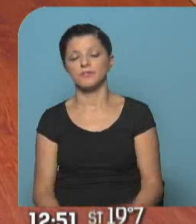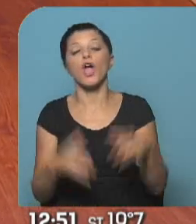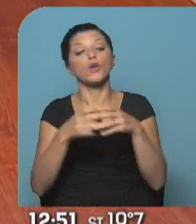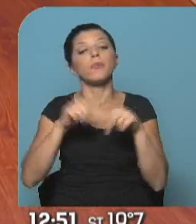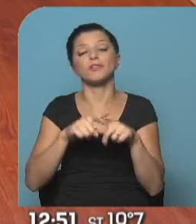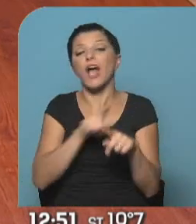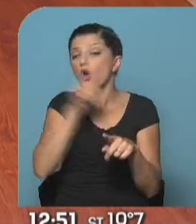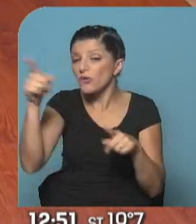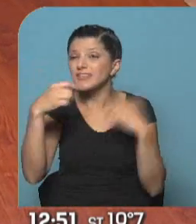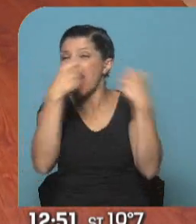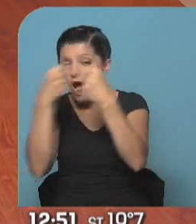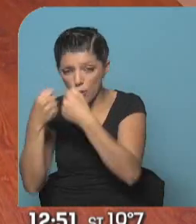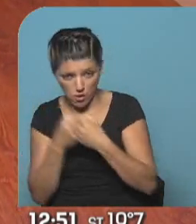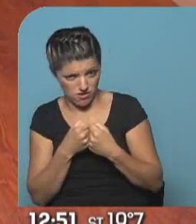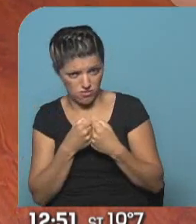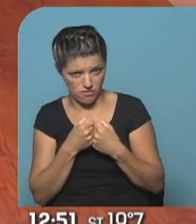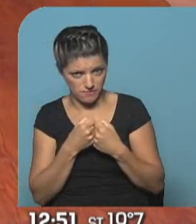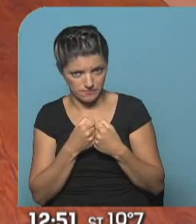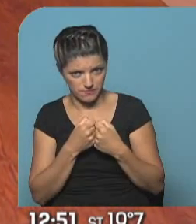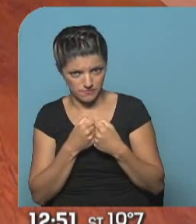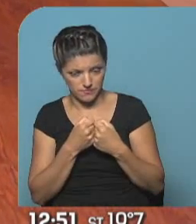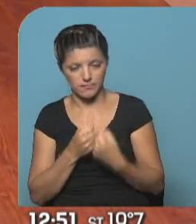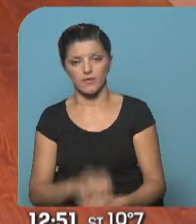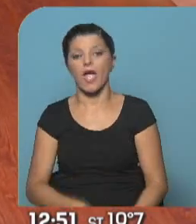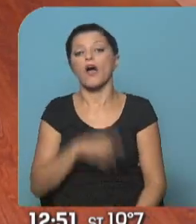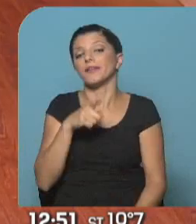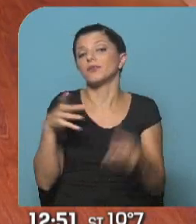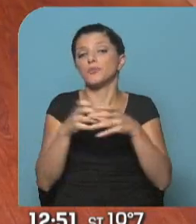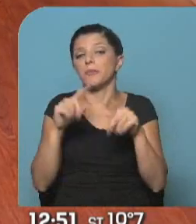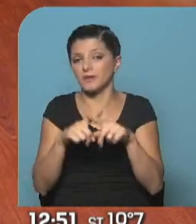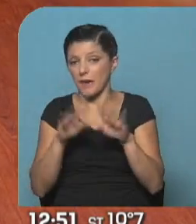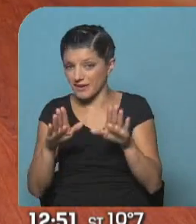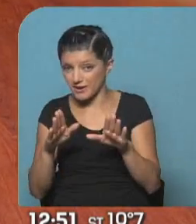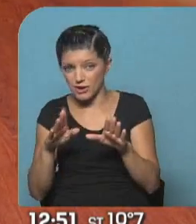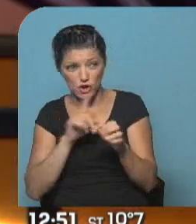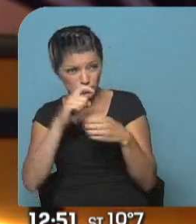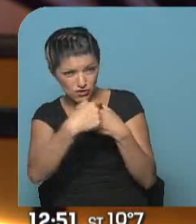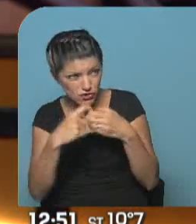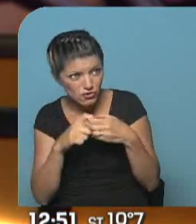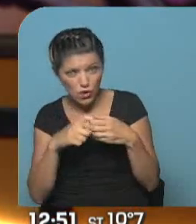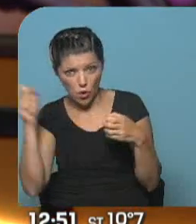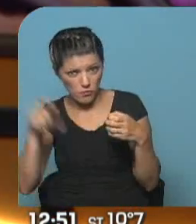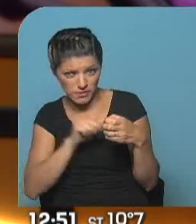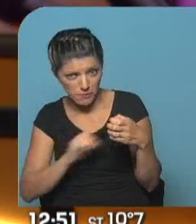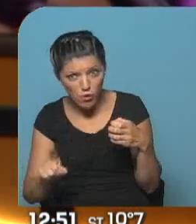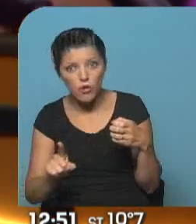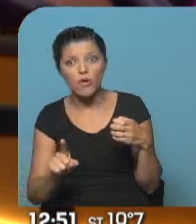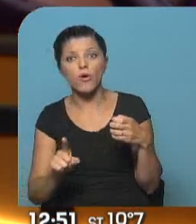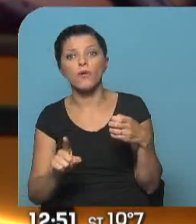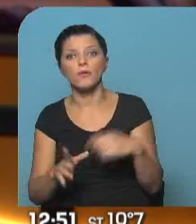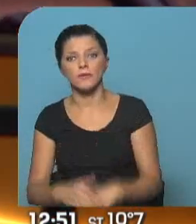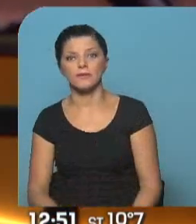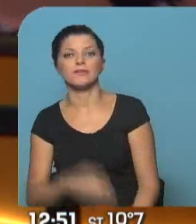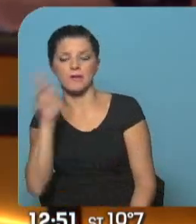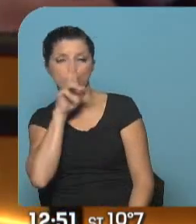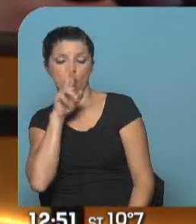creo que es lo correcto. Es decir, el partido no ha sacado ningún beneficio, de hecho ningún socio menor. Si Merkel se los ha devorado a